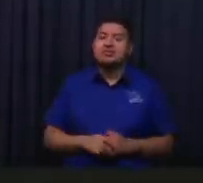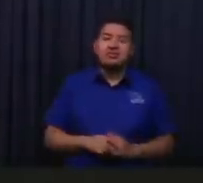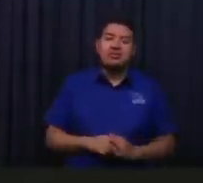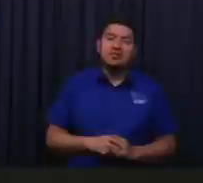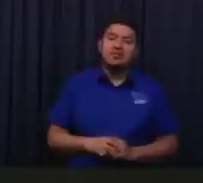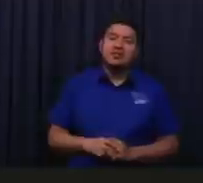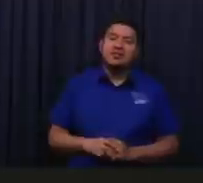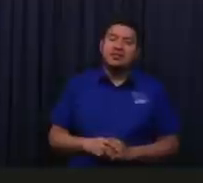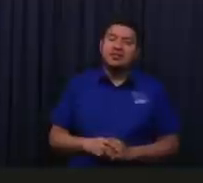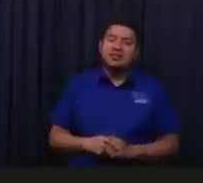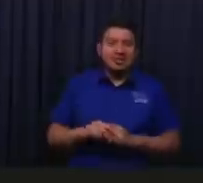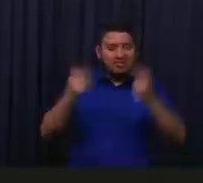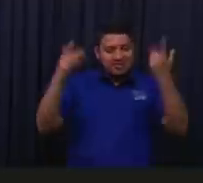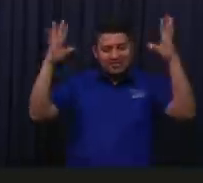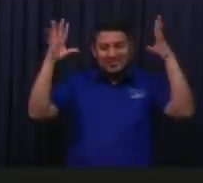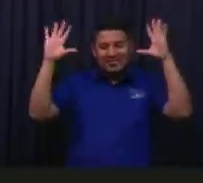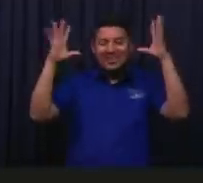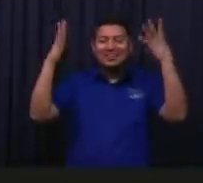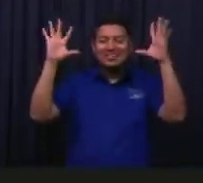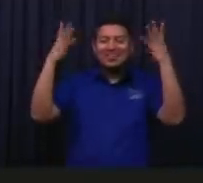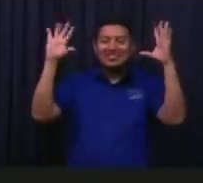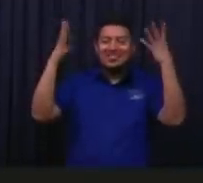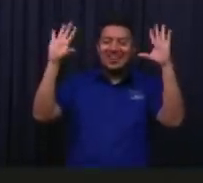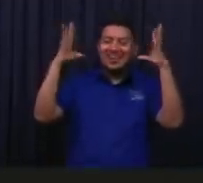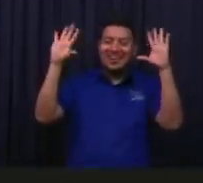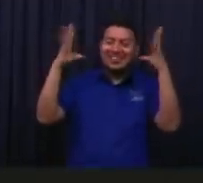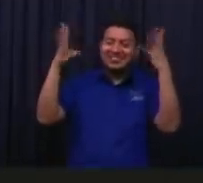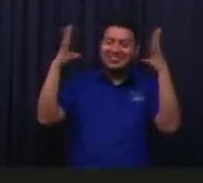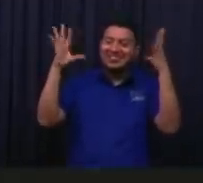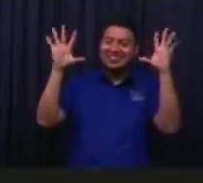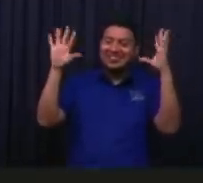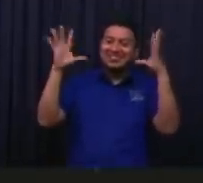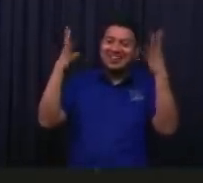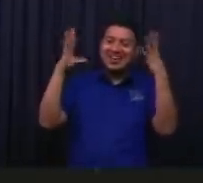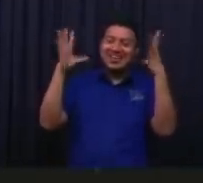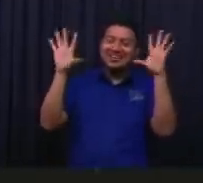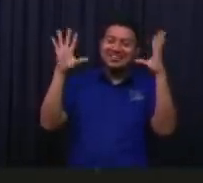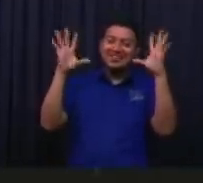al Rey bendito. Sí, me hacen el favor. Ok.